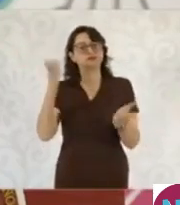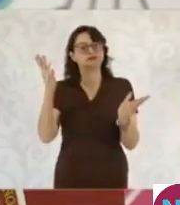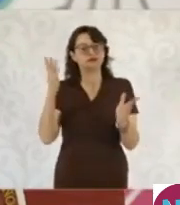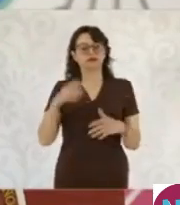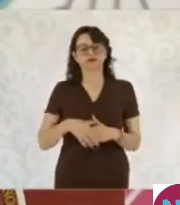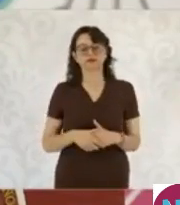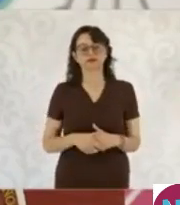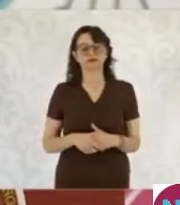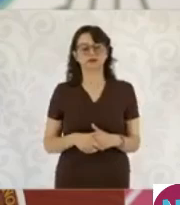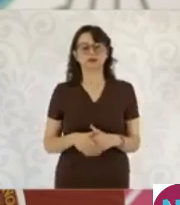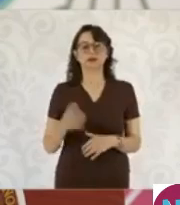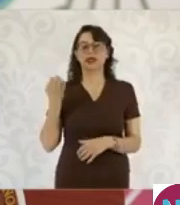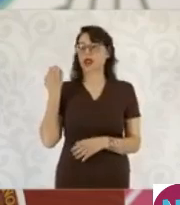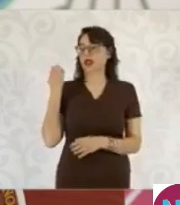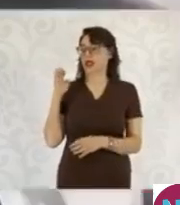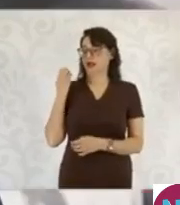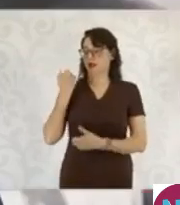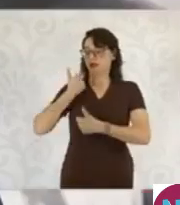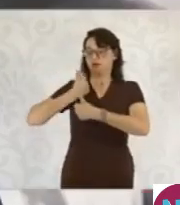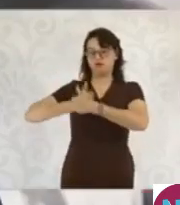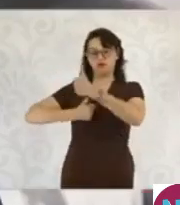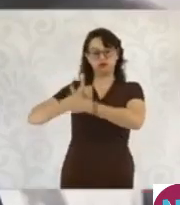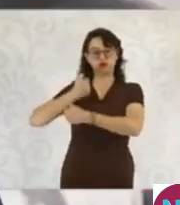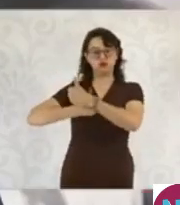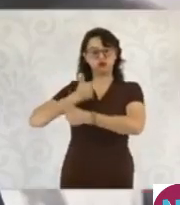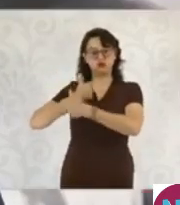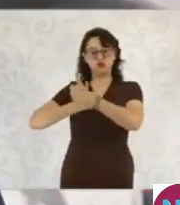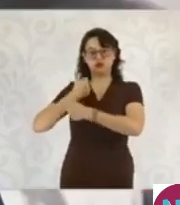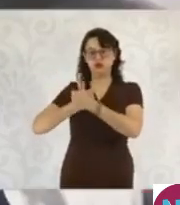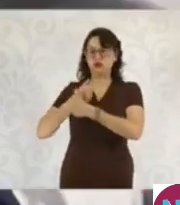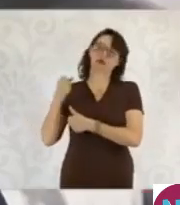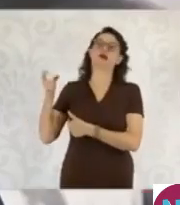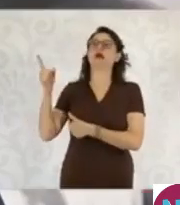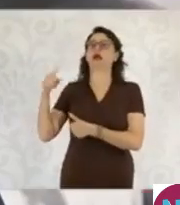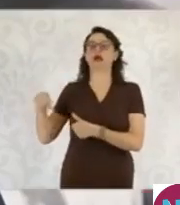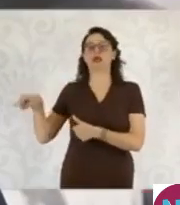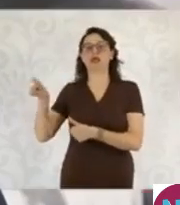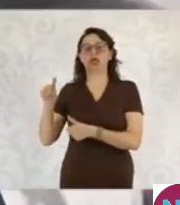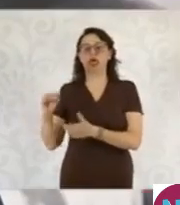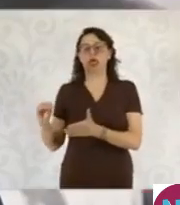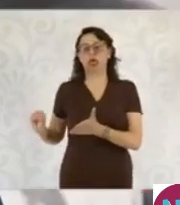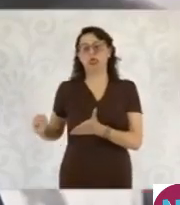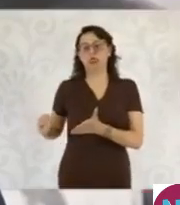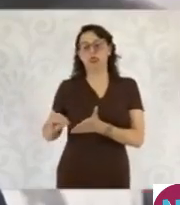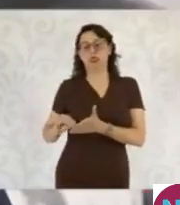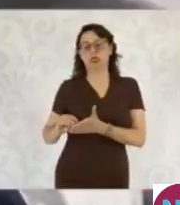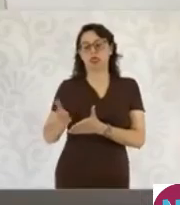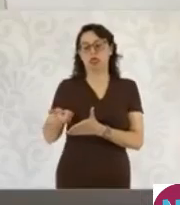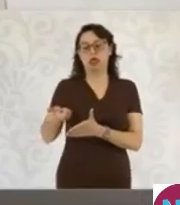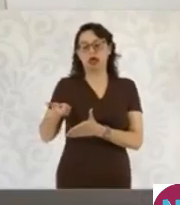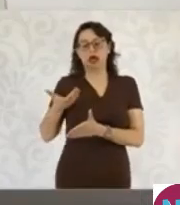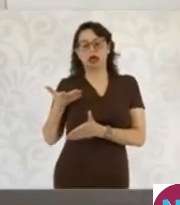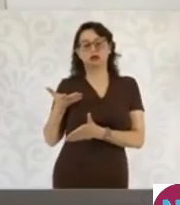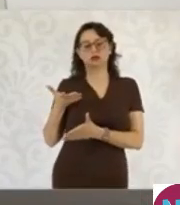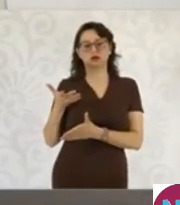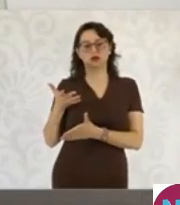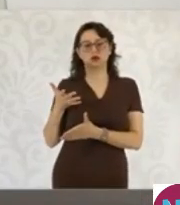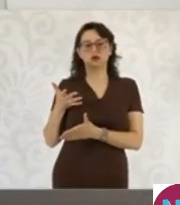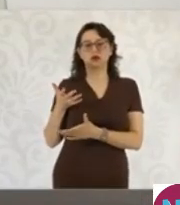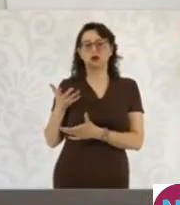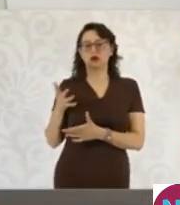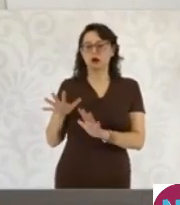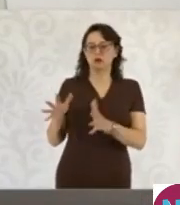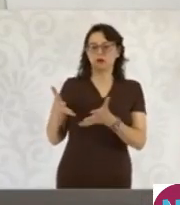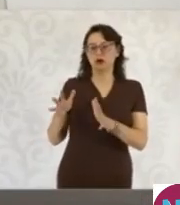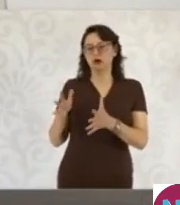hicimos la licitación en enero, con el sobrecosto que vimos y aún con el sobrecosto, estas claves se habían comprado